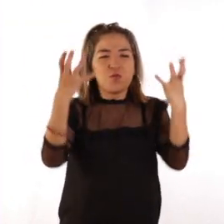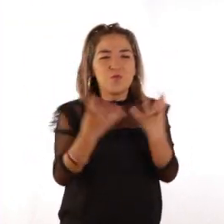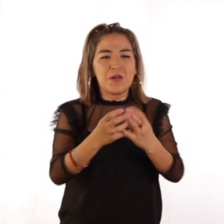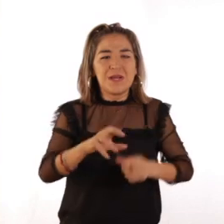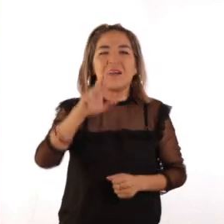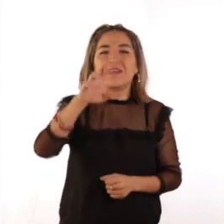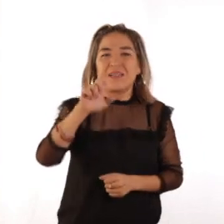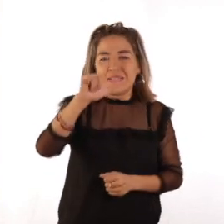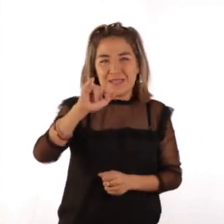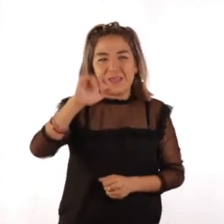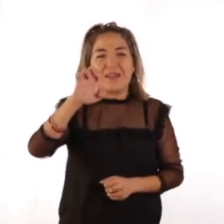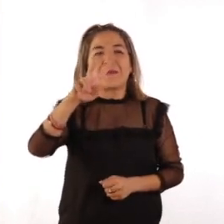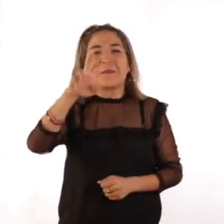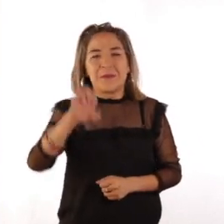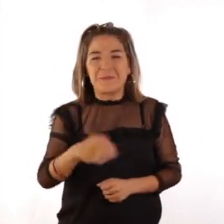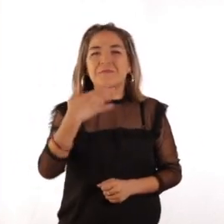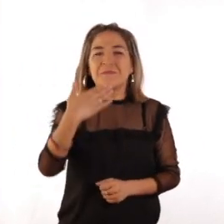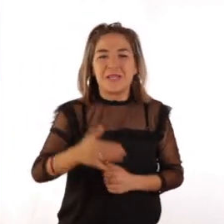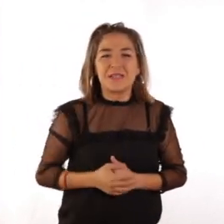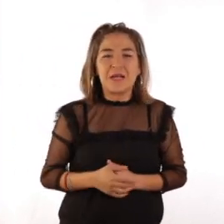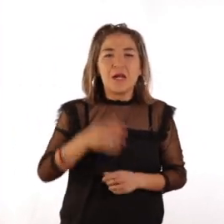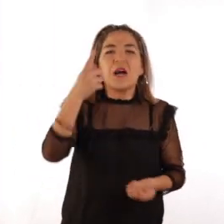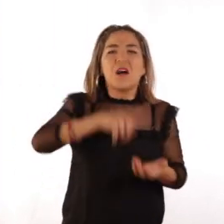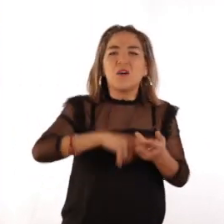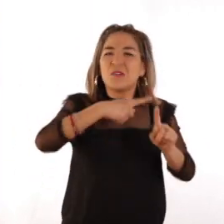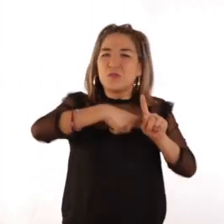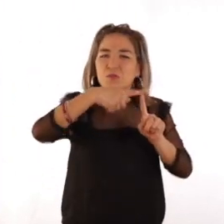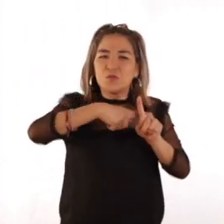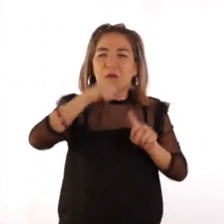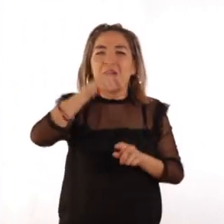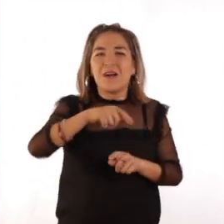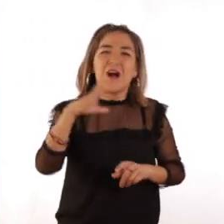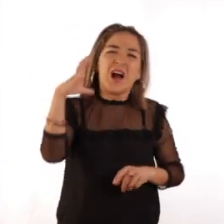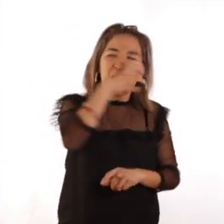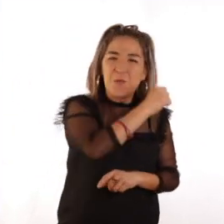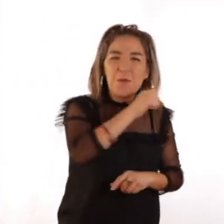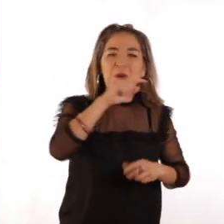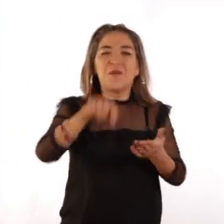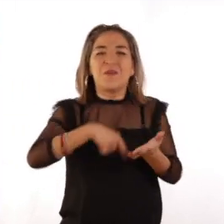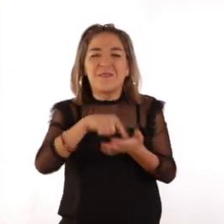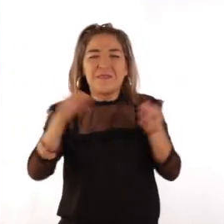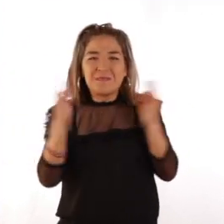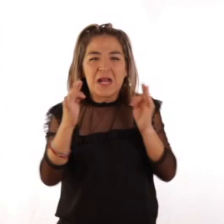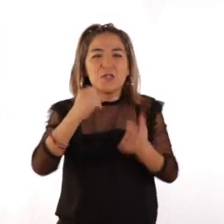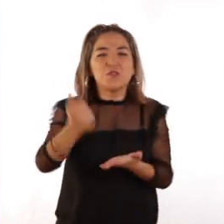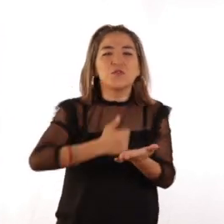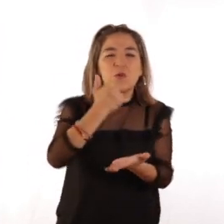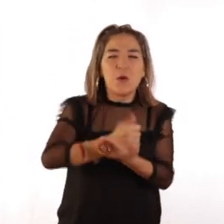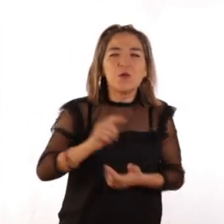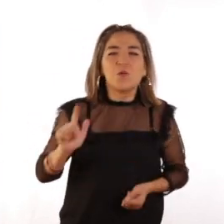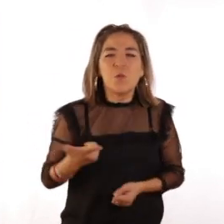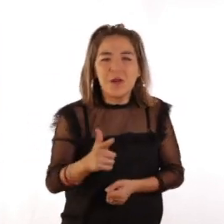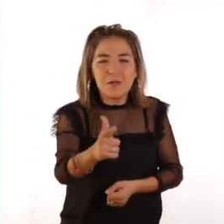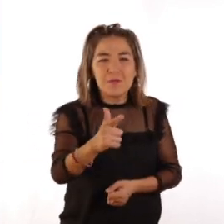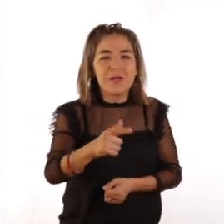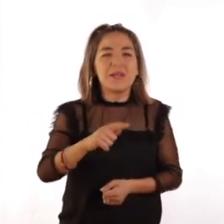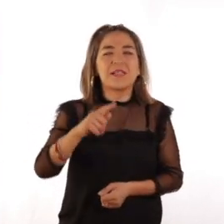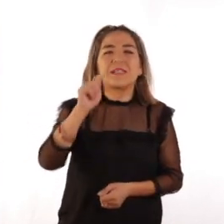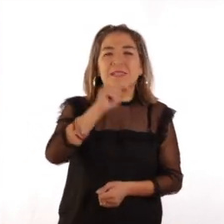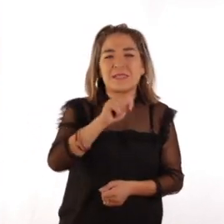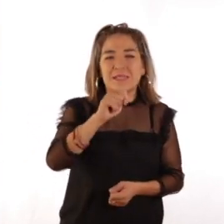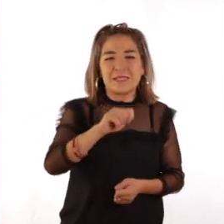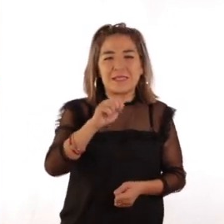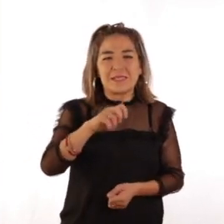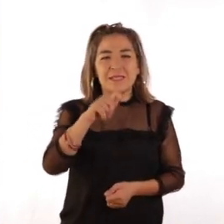del globo terráqueo. Relieve. Uno de los climas presentes en el territorio mexicano, presentes en ciudades como en